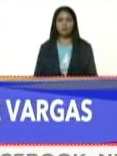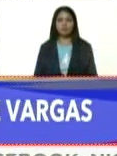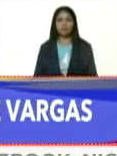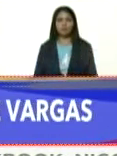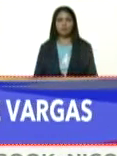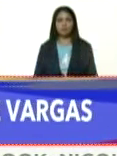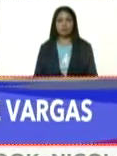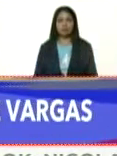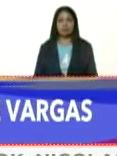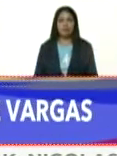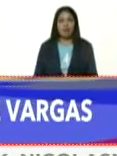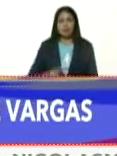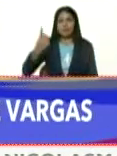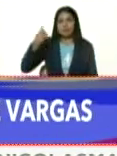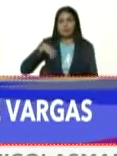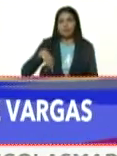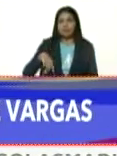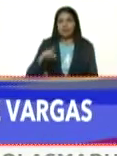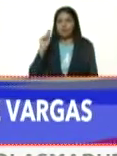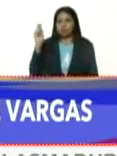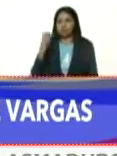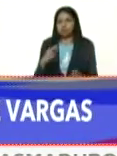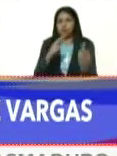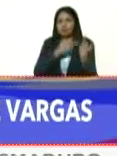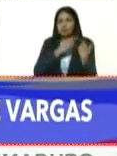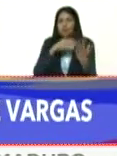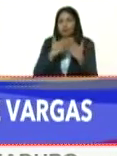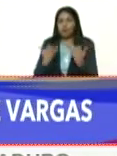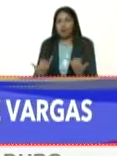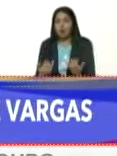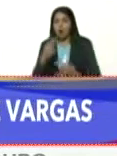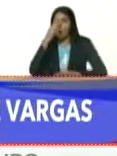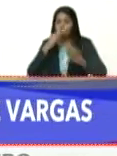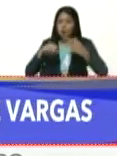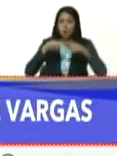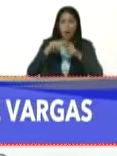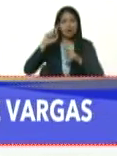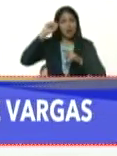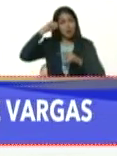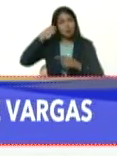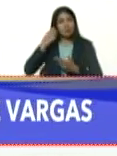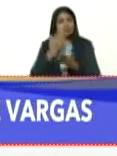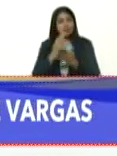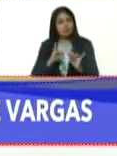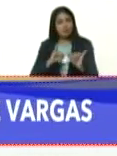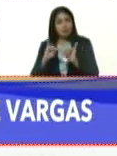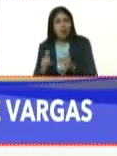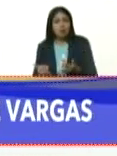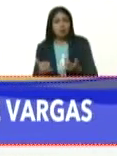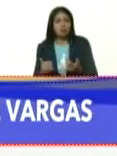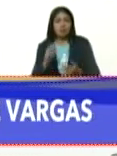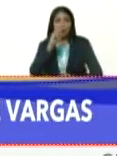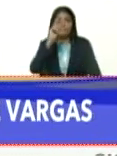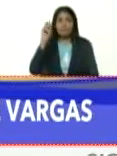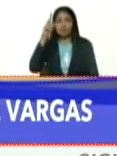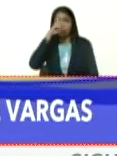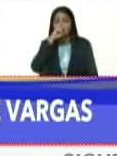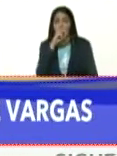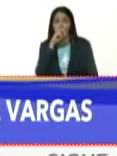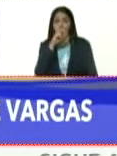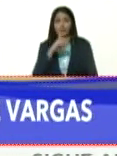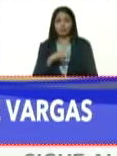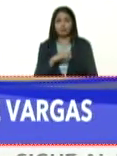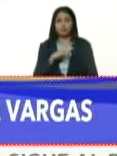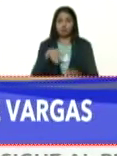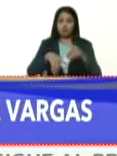Con tantas tareas, hoy también conmemoramos, y así lo debo recordar, los 20 años de